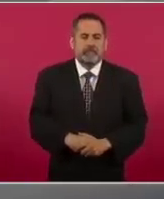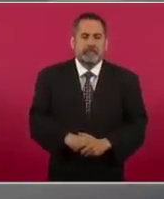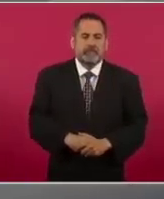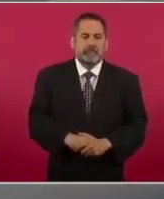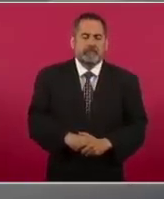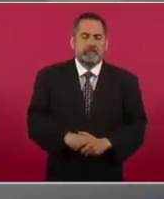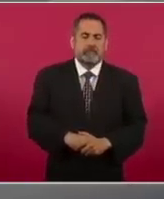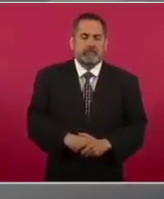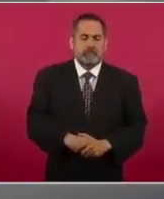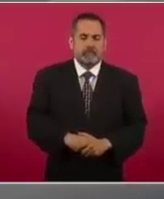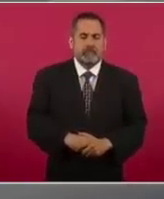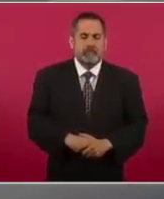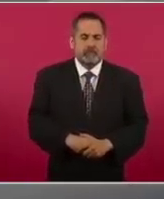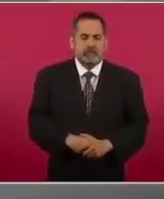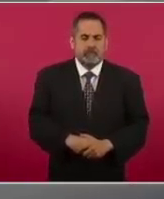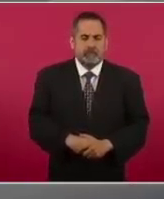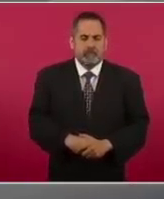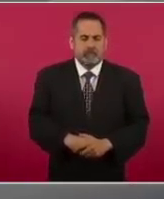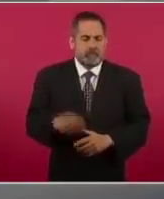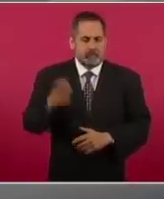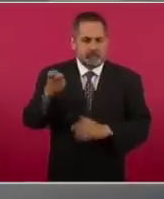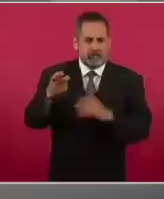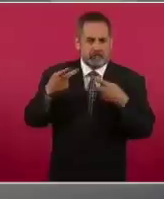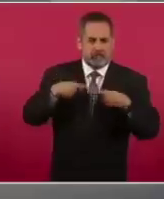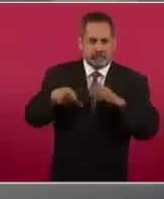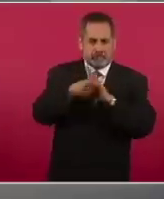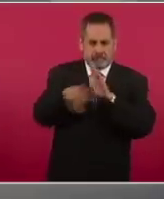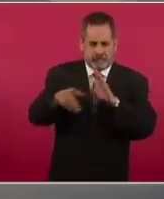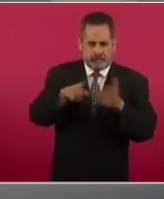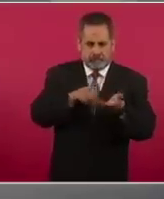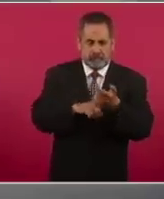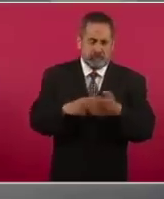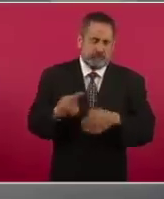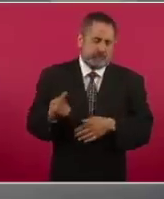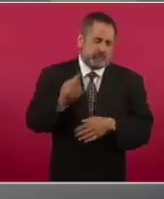Este es un periodista que fallece,